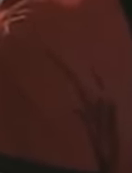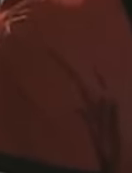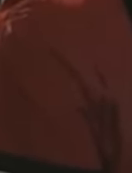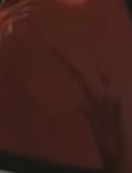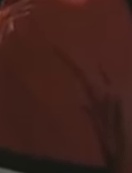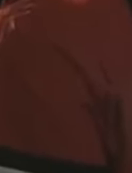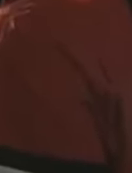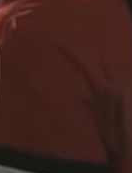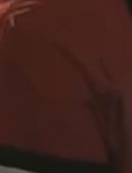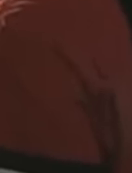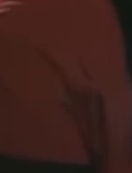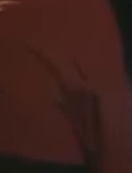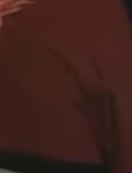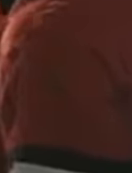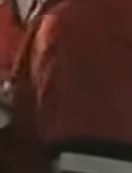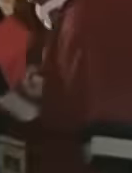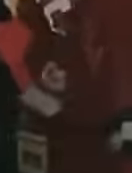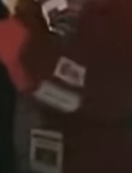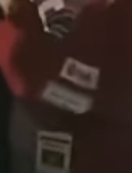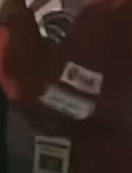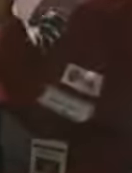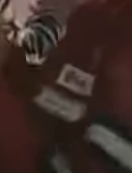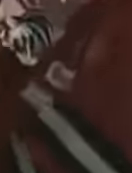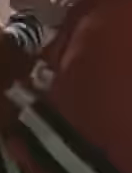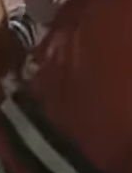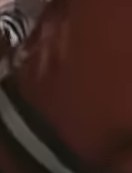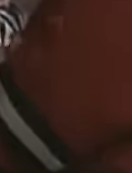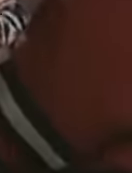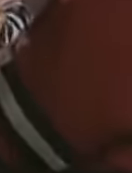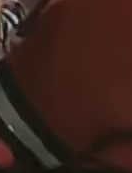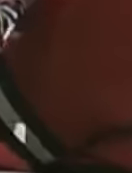empresa. Bienvenido.